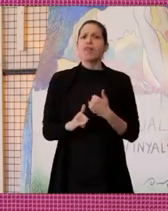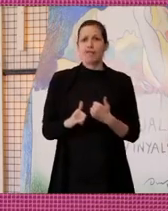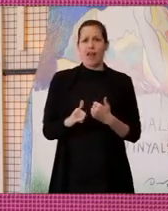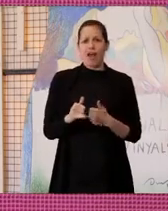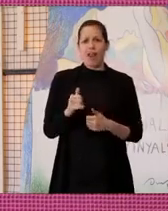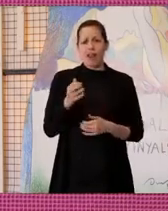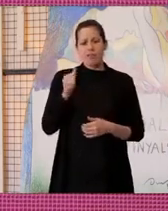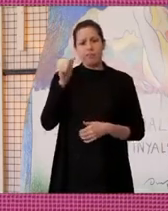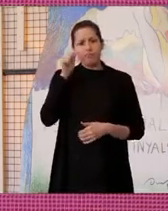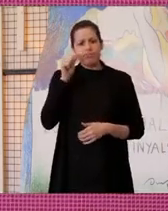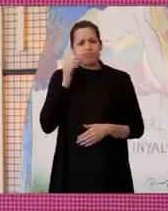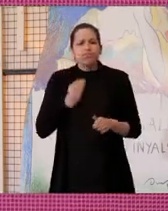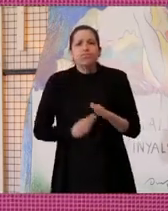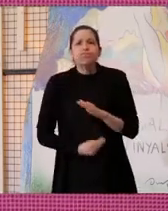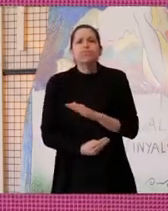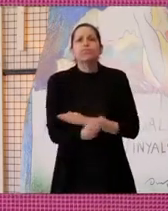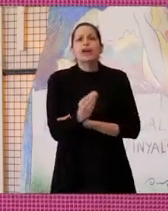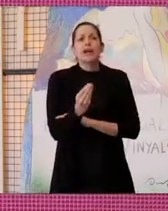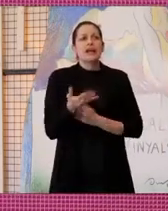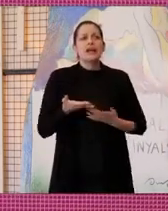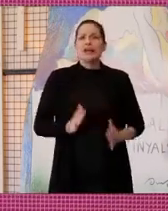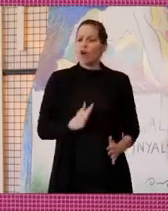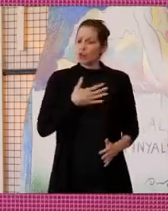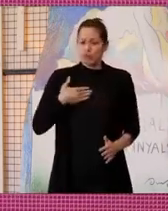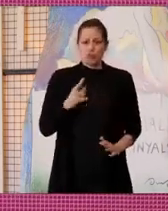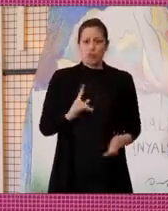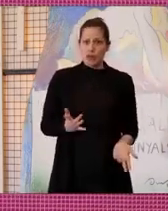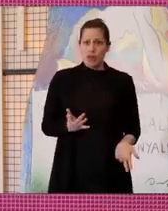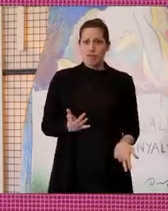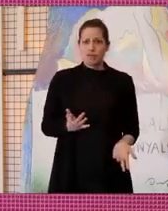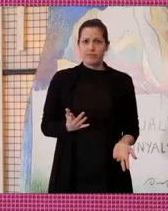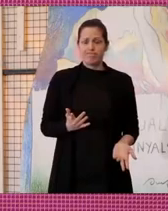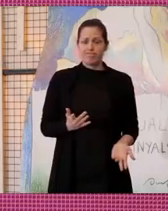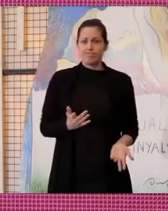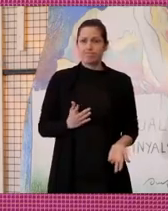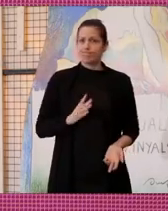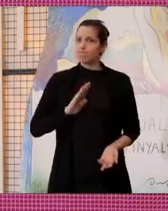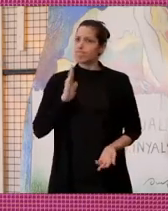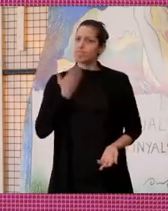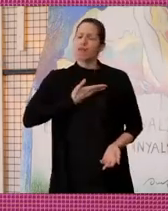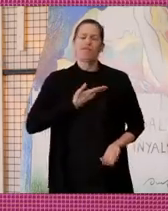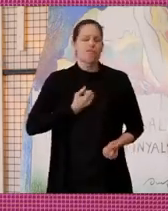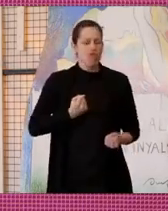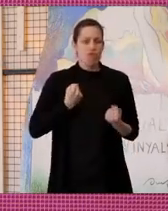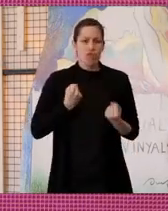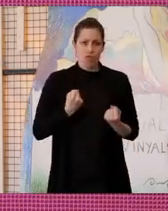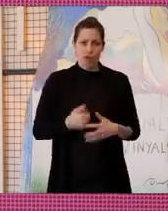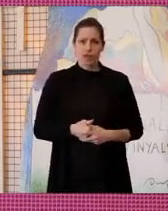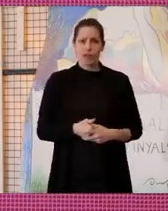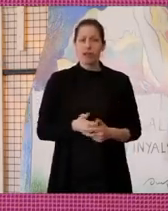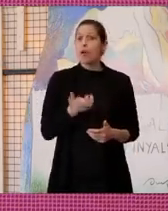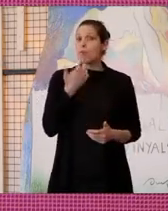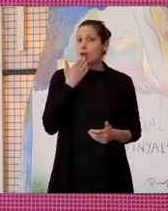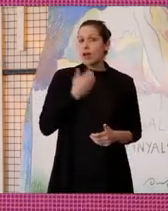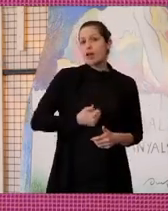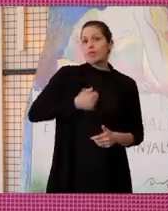teoría son hijos del enemigo en fin hacen un hacen un daño tremendo Nosotros hemos oído hablar sobre todo de la guerra del Congo